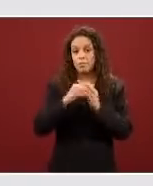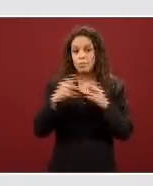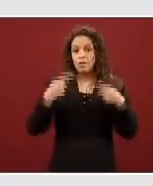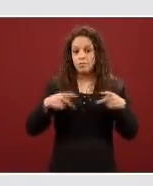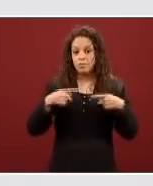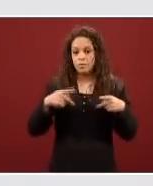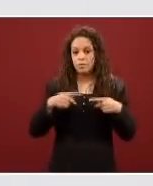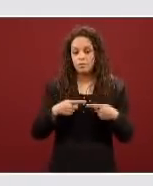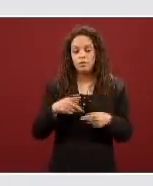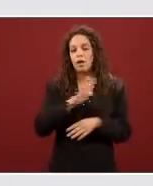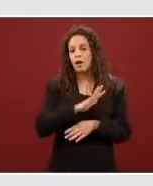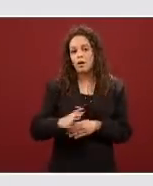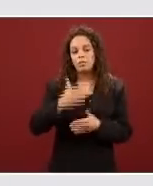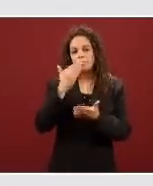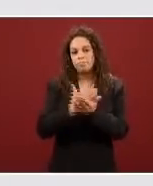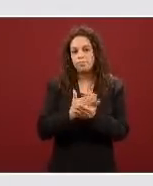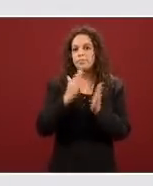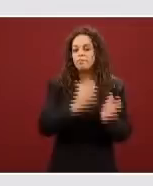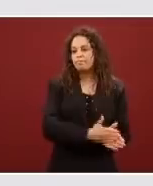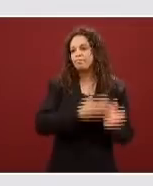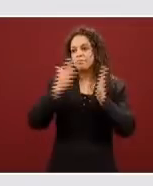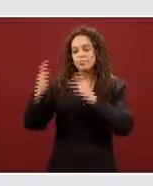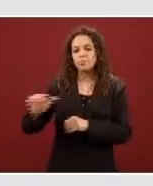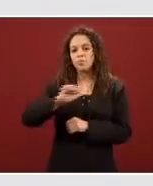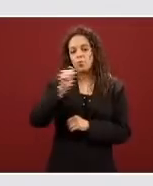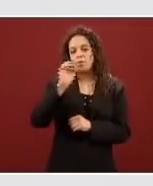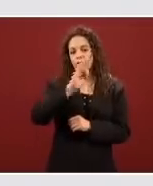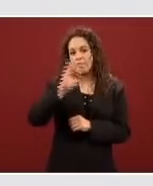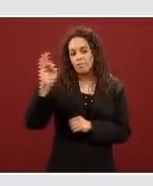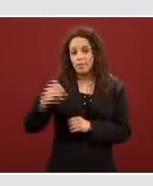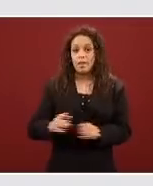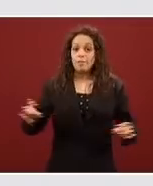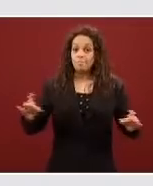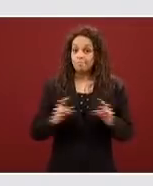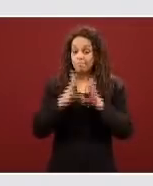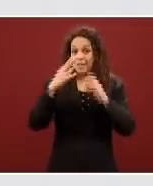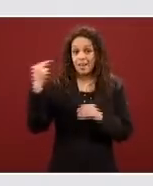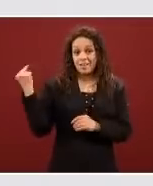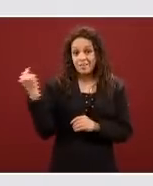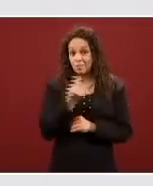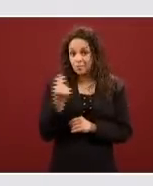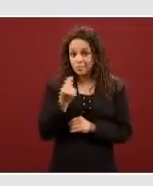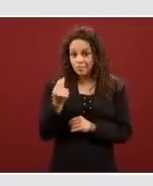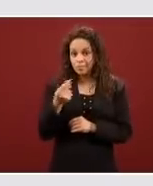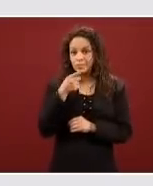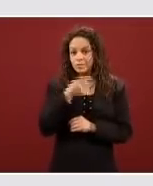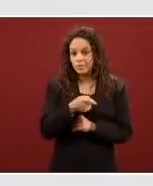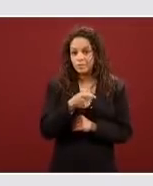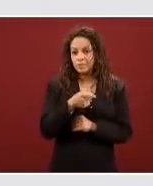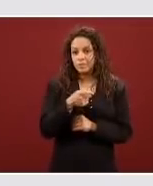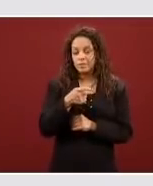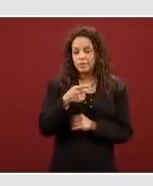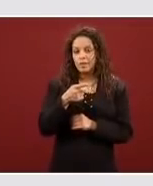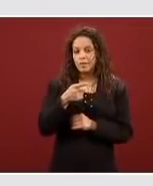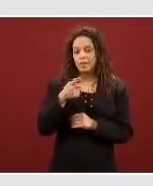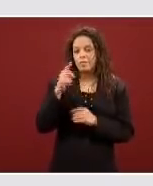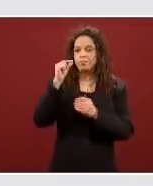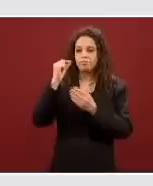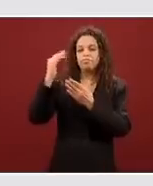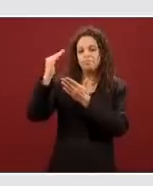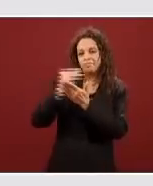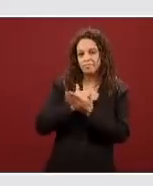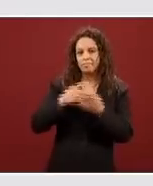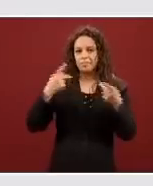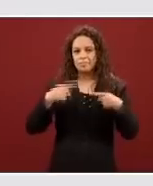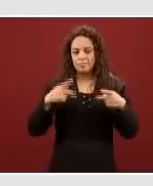en su totalidad, y en caso de que hubiera una necesidad de hacer eventos de concentración masiva de menor cantidad,